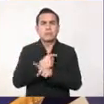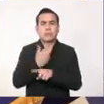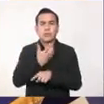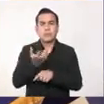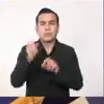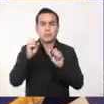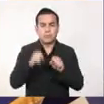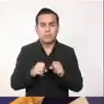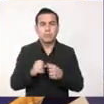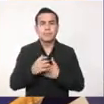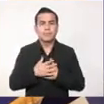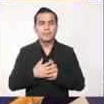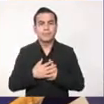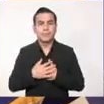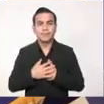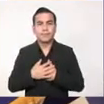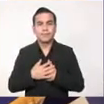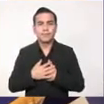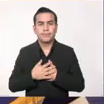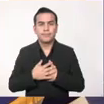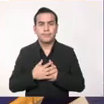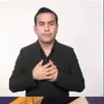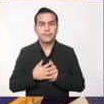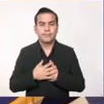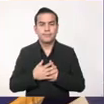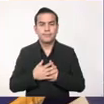tercera parte de la Corte.